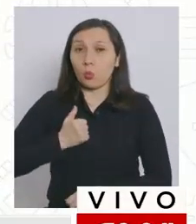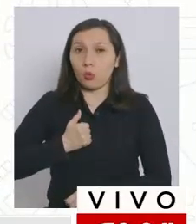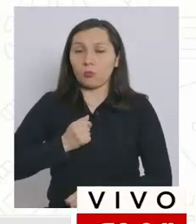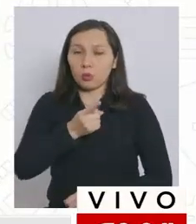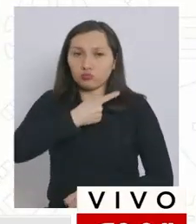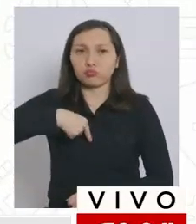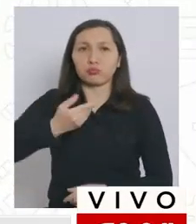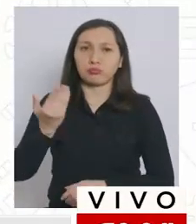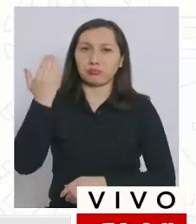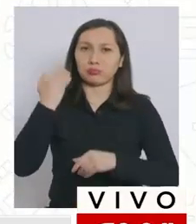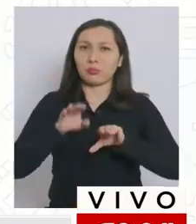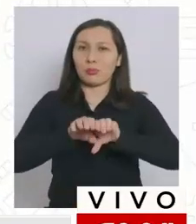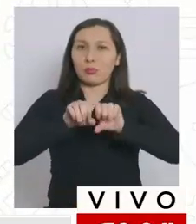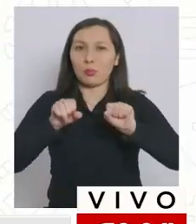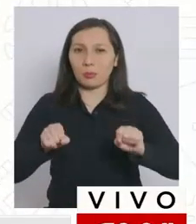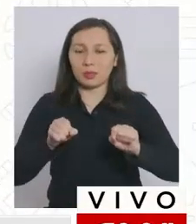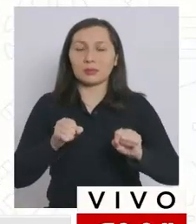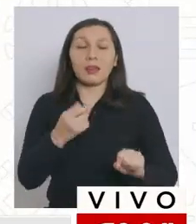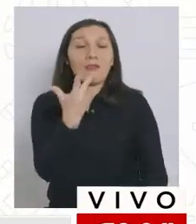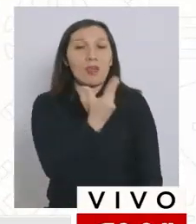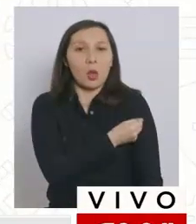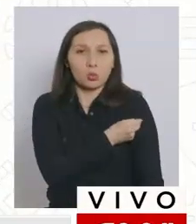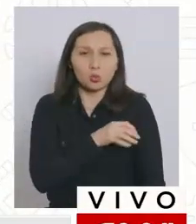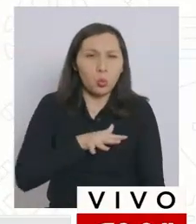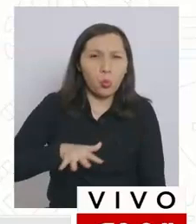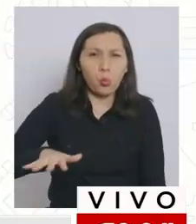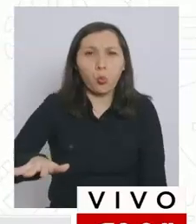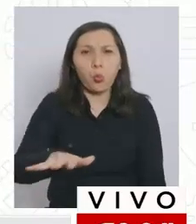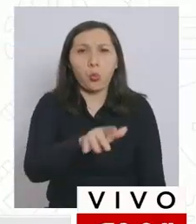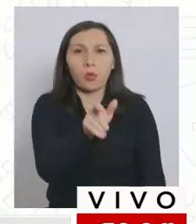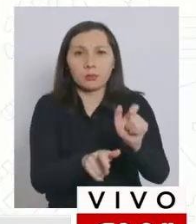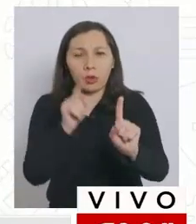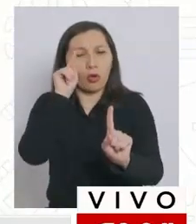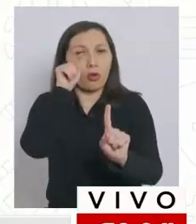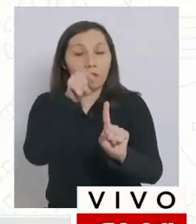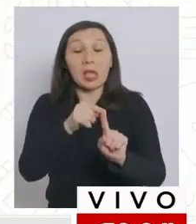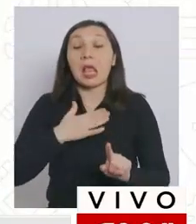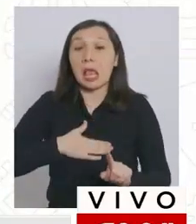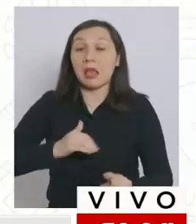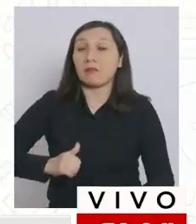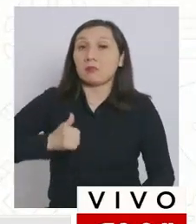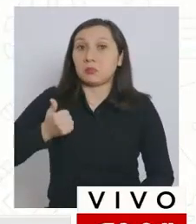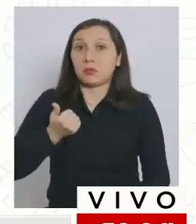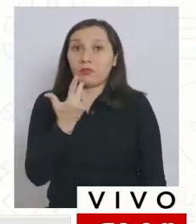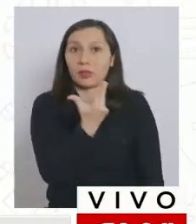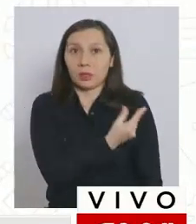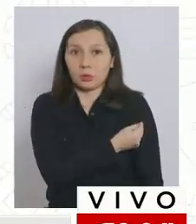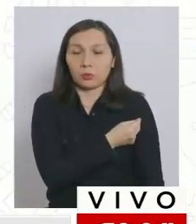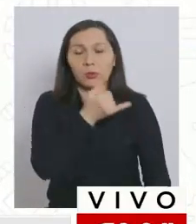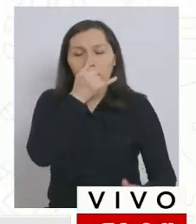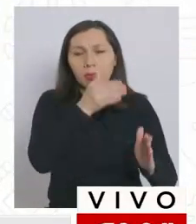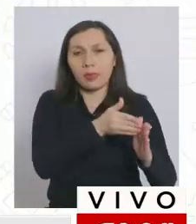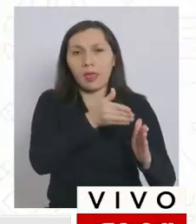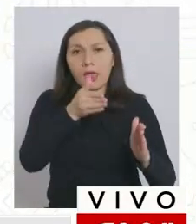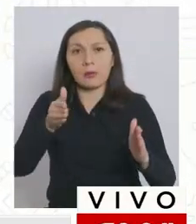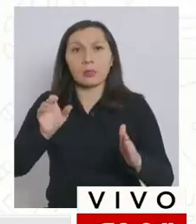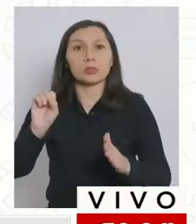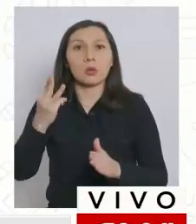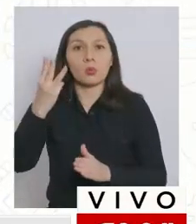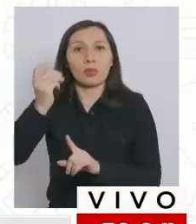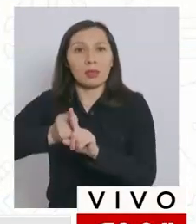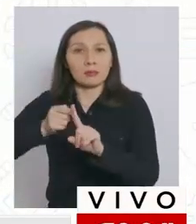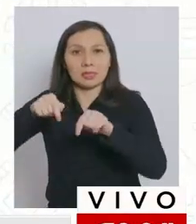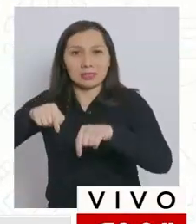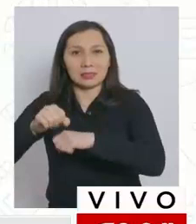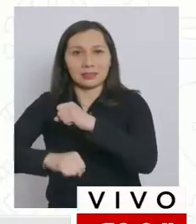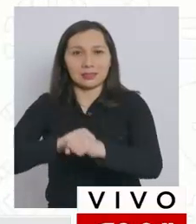nuestro compromiso de vacunar a toda la población objetivo que quiera vacunarse durante el segundo trimestre